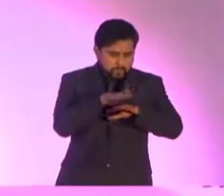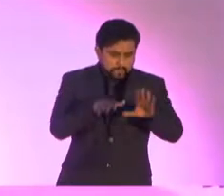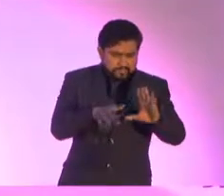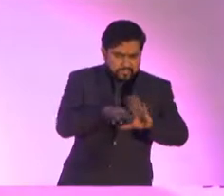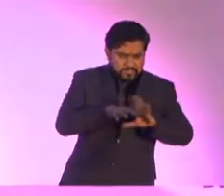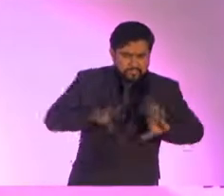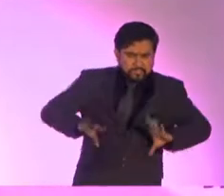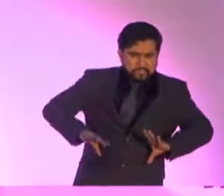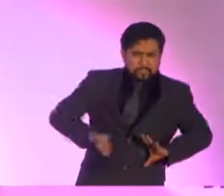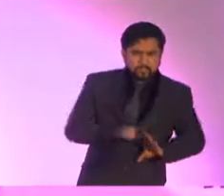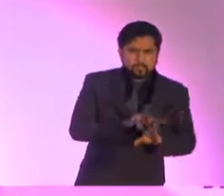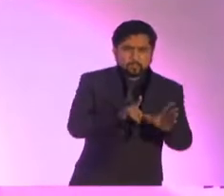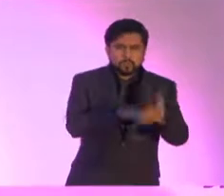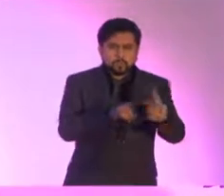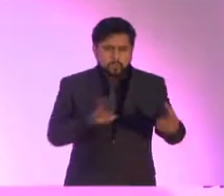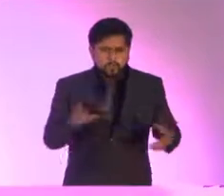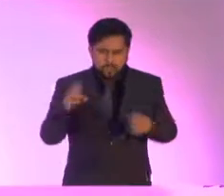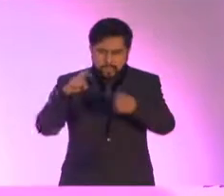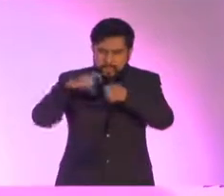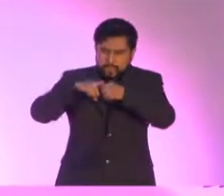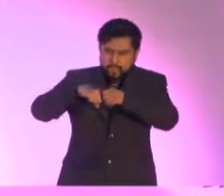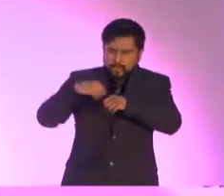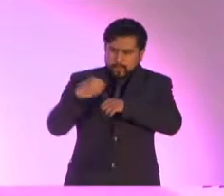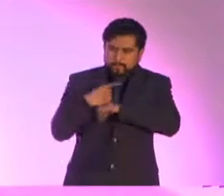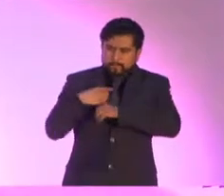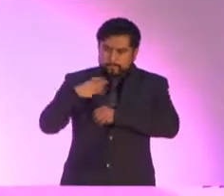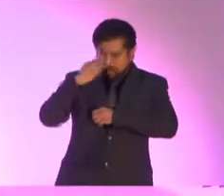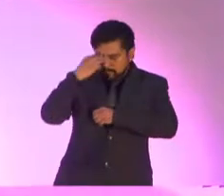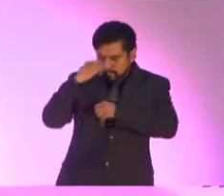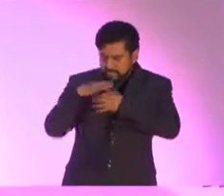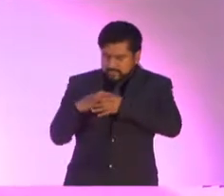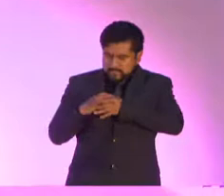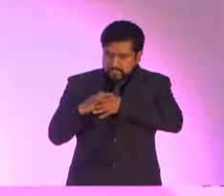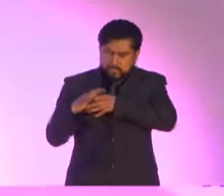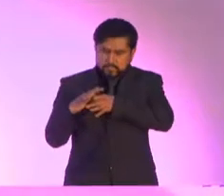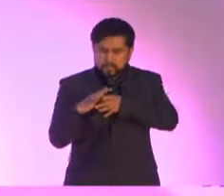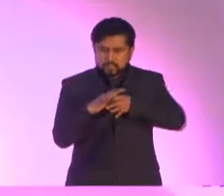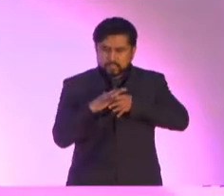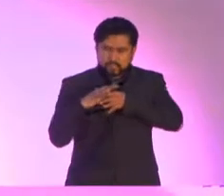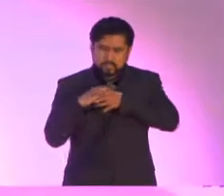medio de mi memoria, mordiéndome el corazón en cualquier descuido.